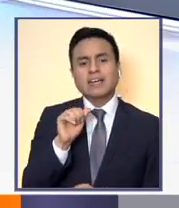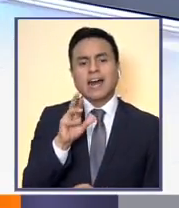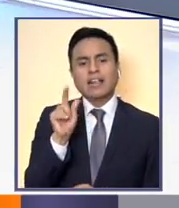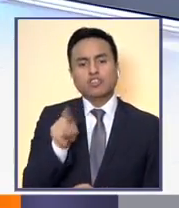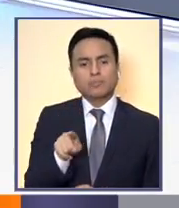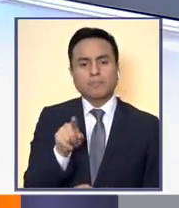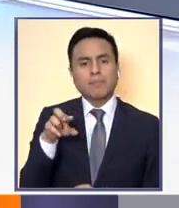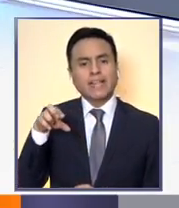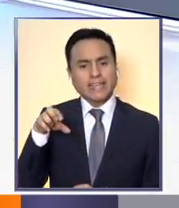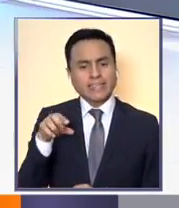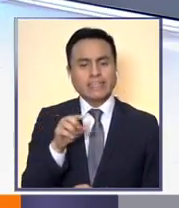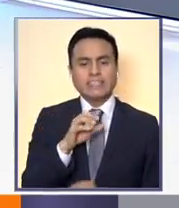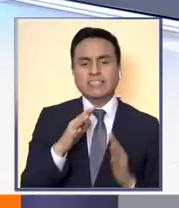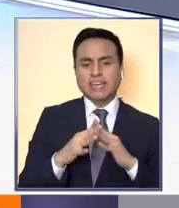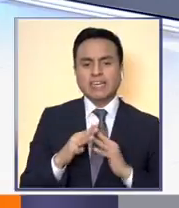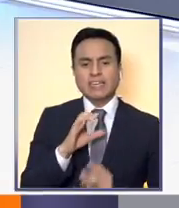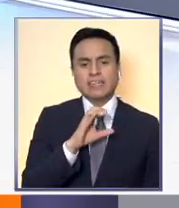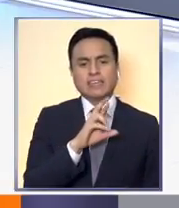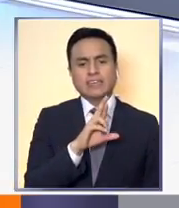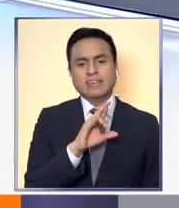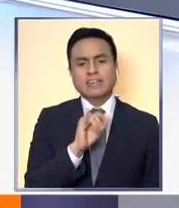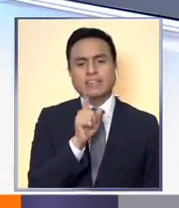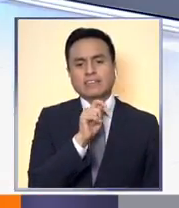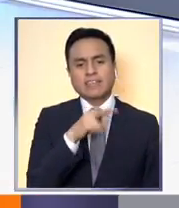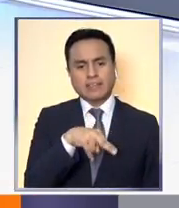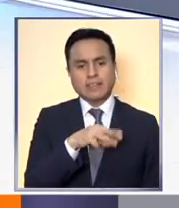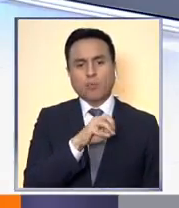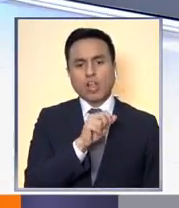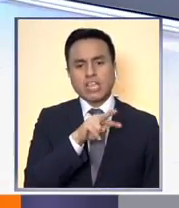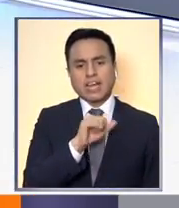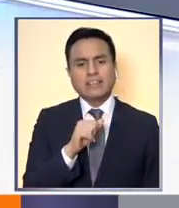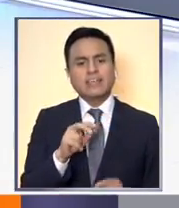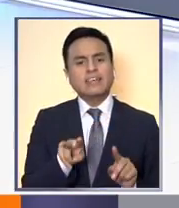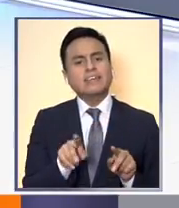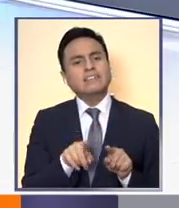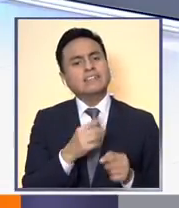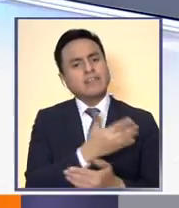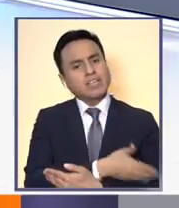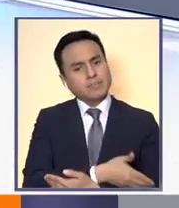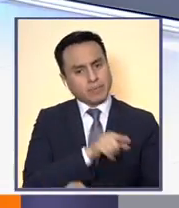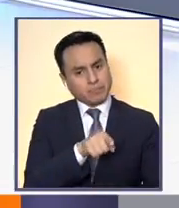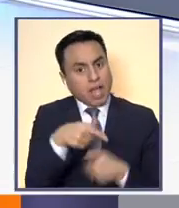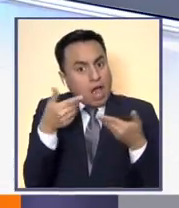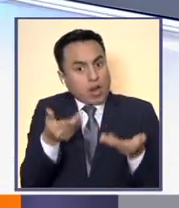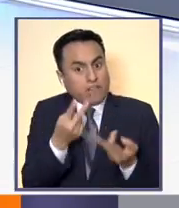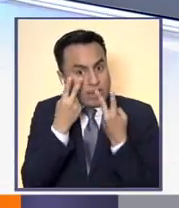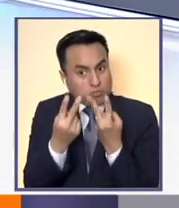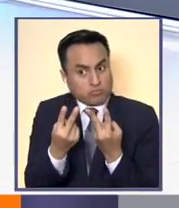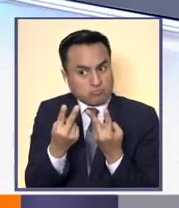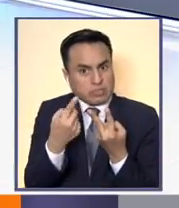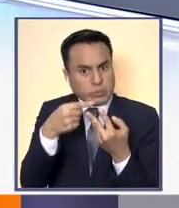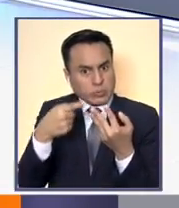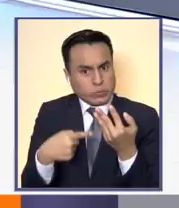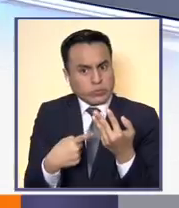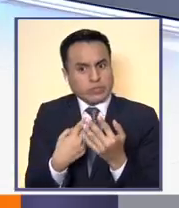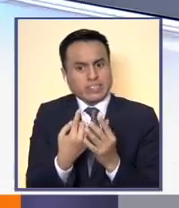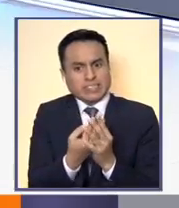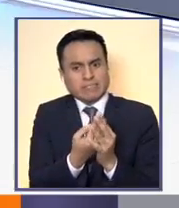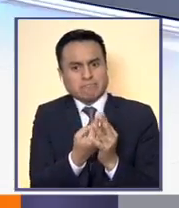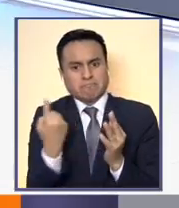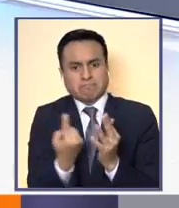Chillán y Cristian Contreras Molina de San Felipe, lo que deja hasta ahora una salida de 7